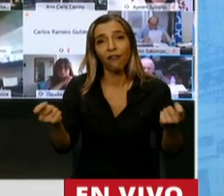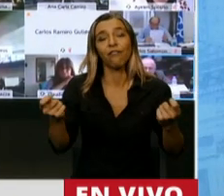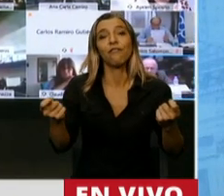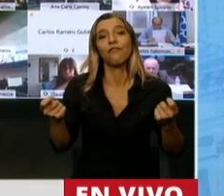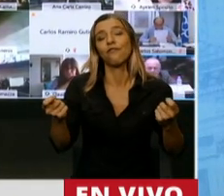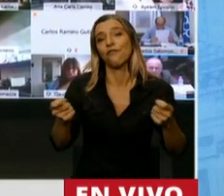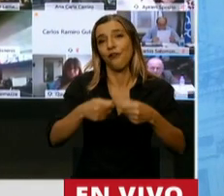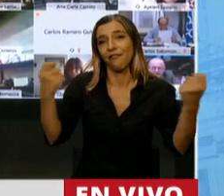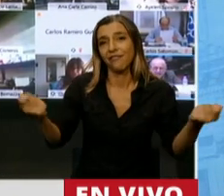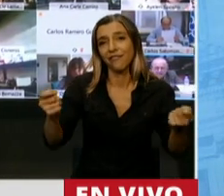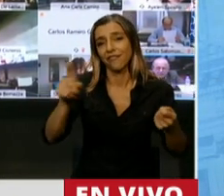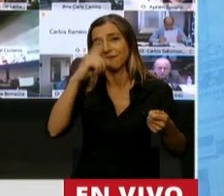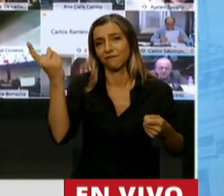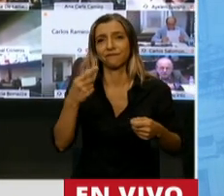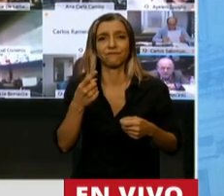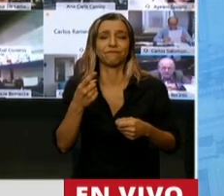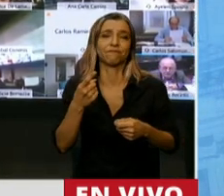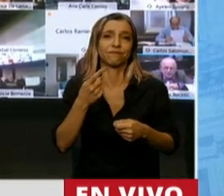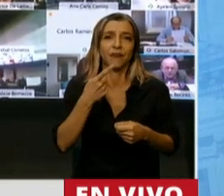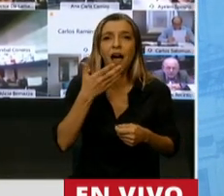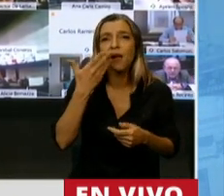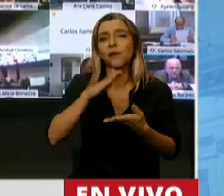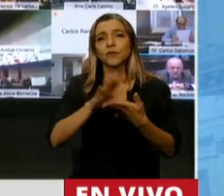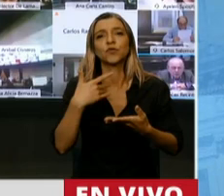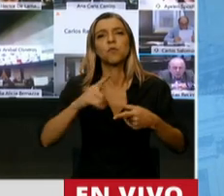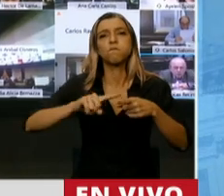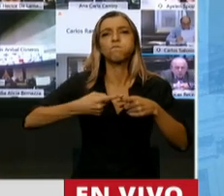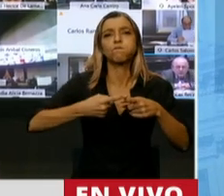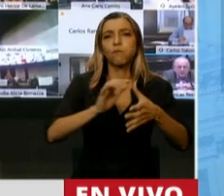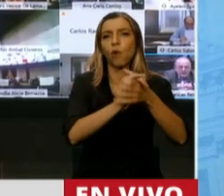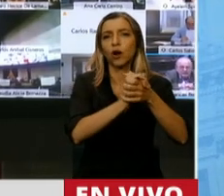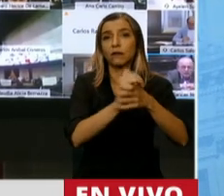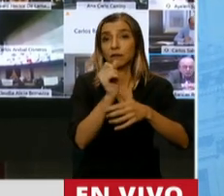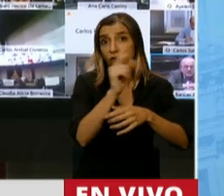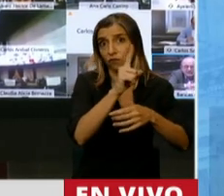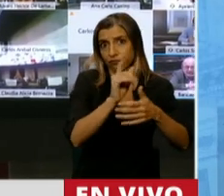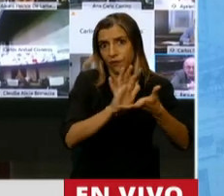de derechos humanos de Alfonsín como una política suicida.